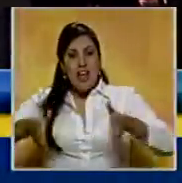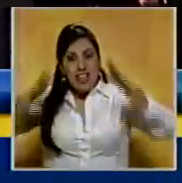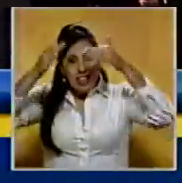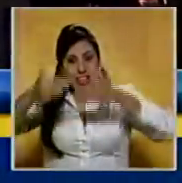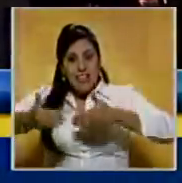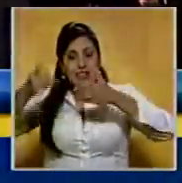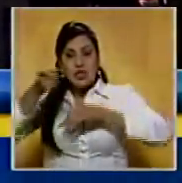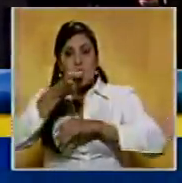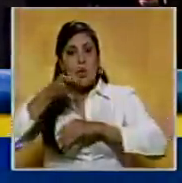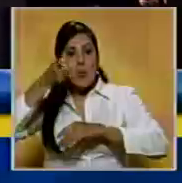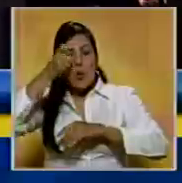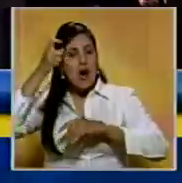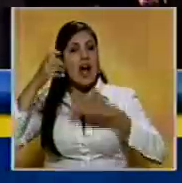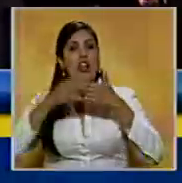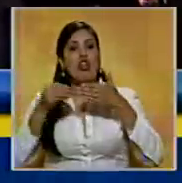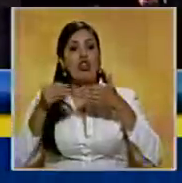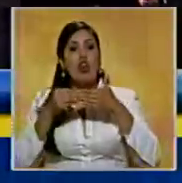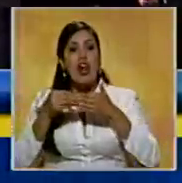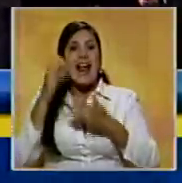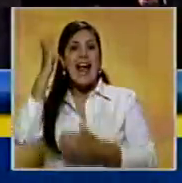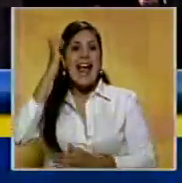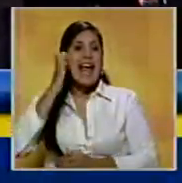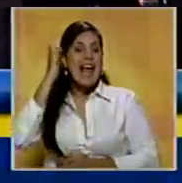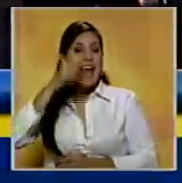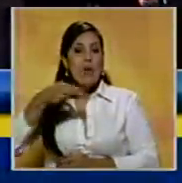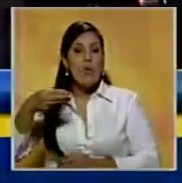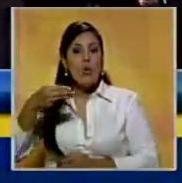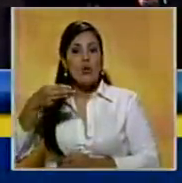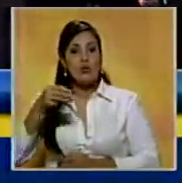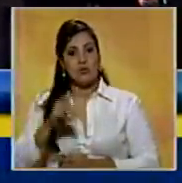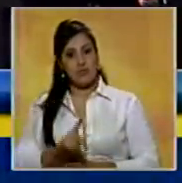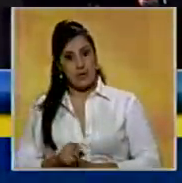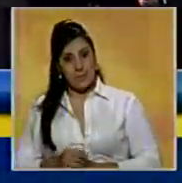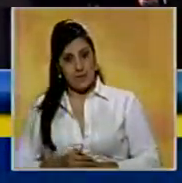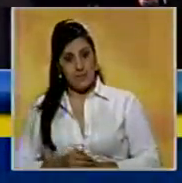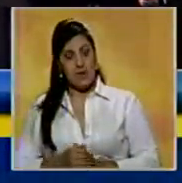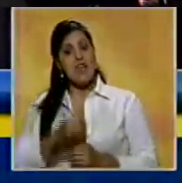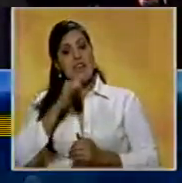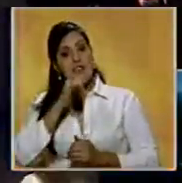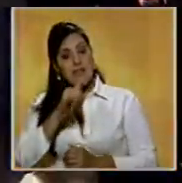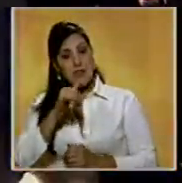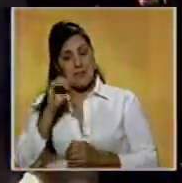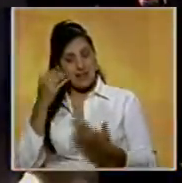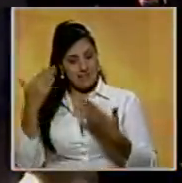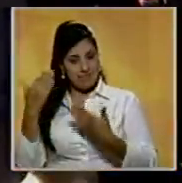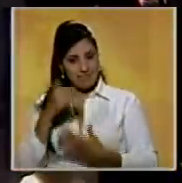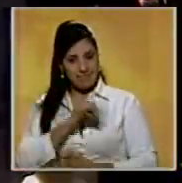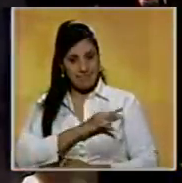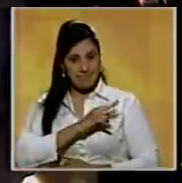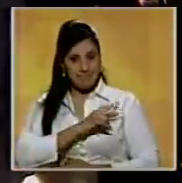zona en búsqueda de dólares euros y oro en Santa Mónica euclide sotillo noticiero Visión